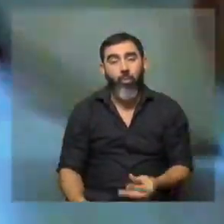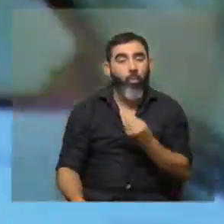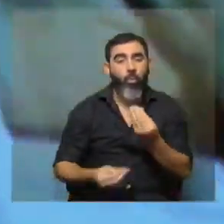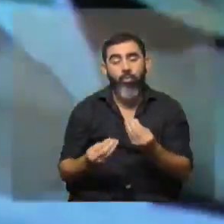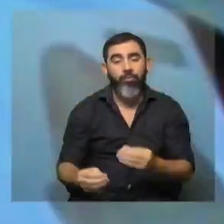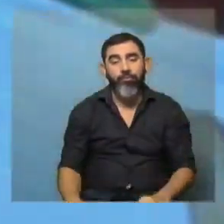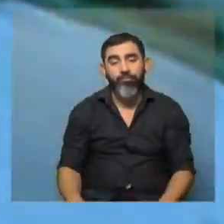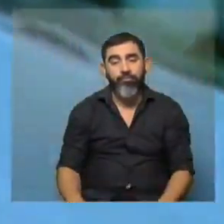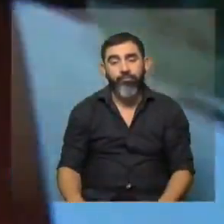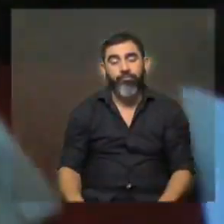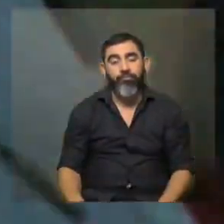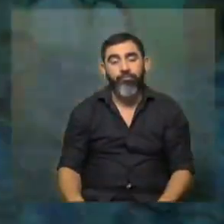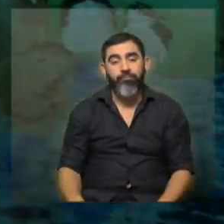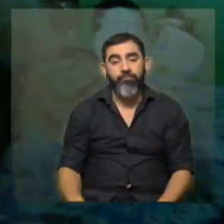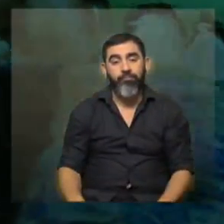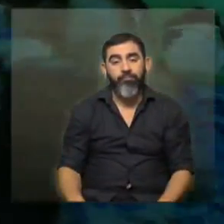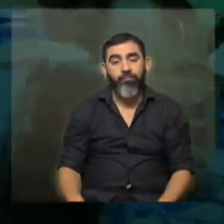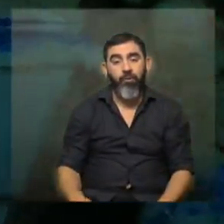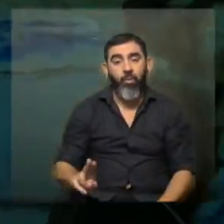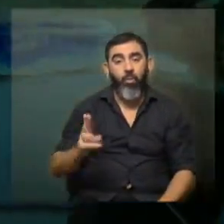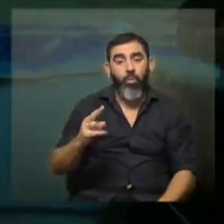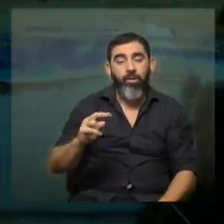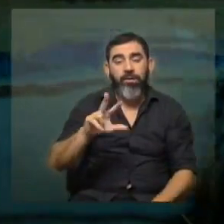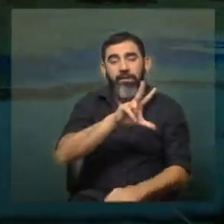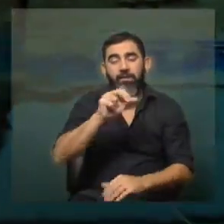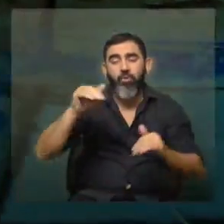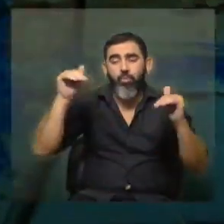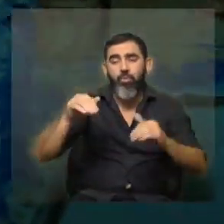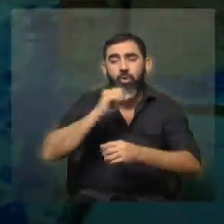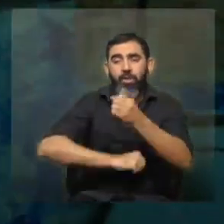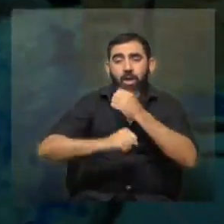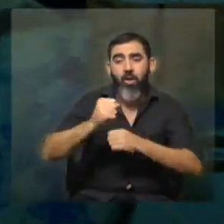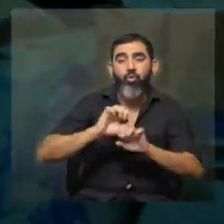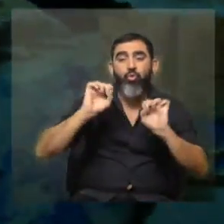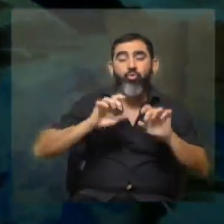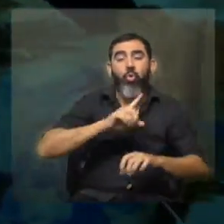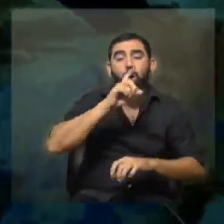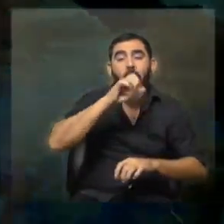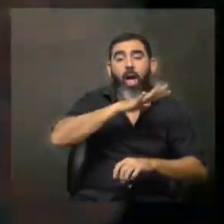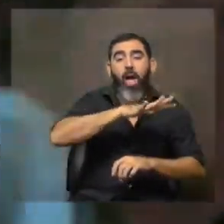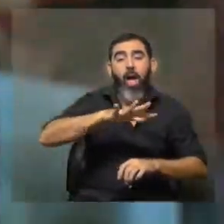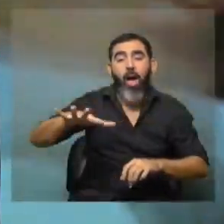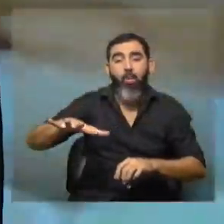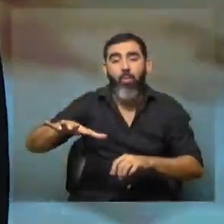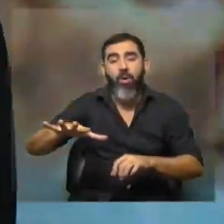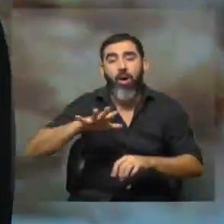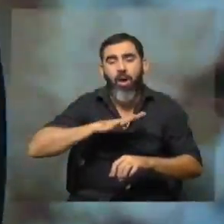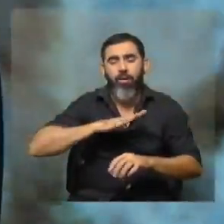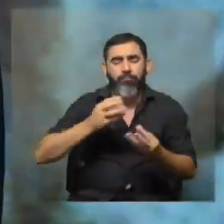Hay que entender que Uruguay hace 300 millones de años era un océano. Sí, en este océano vivían un montón de